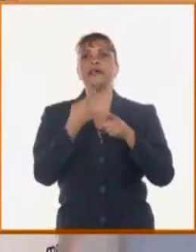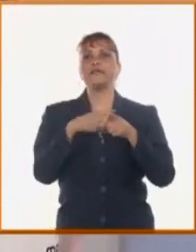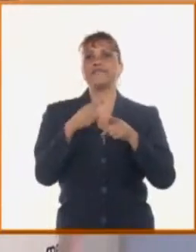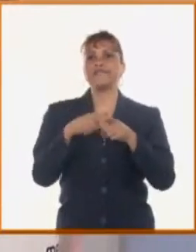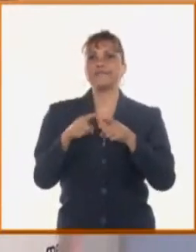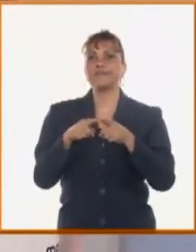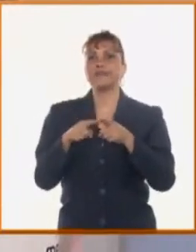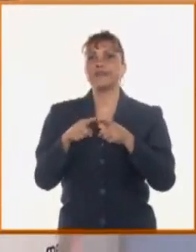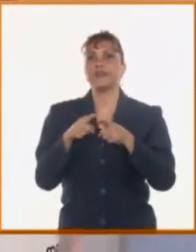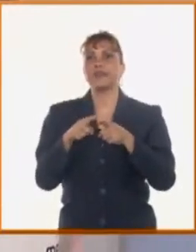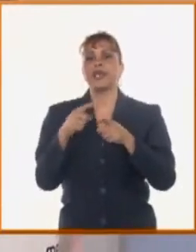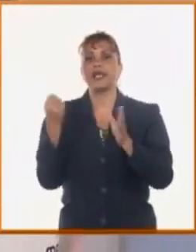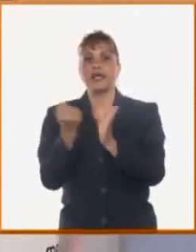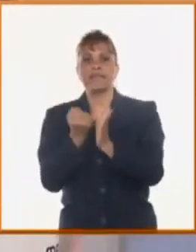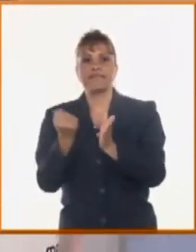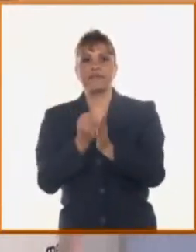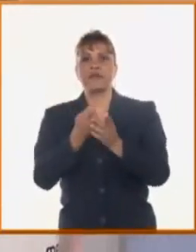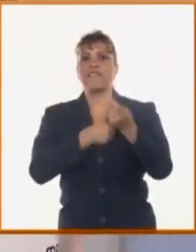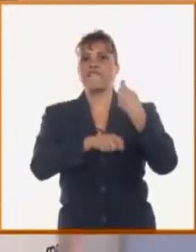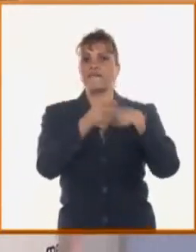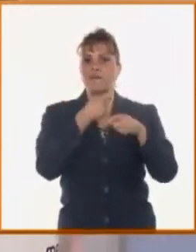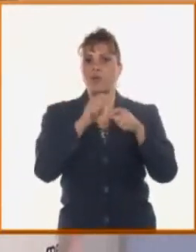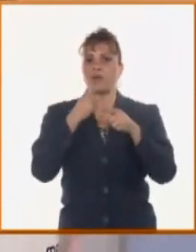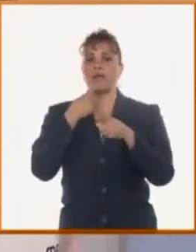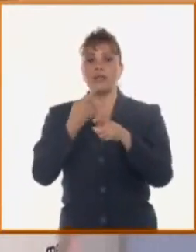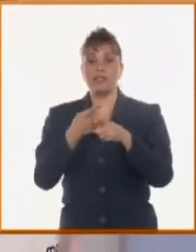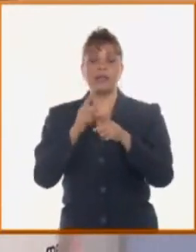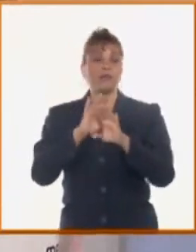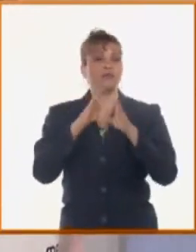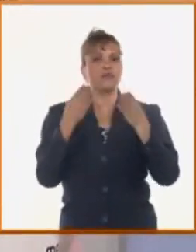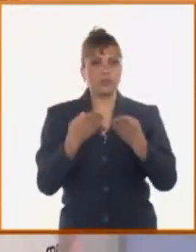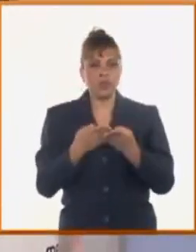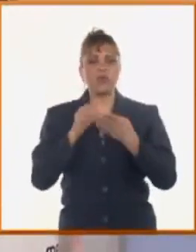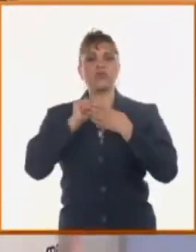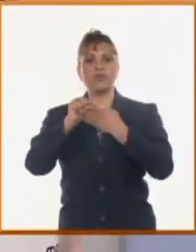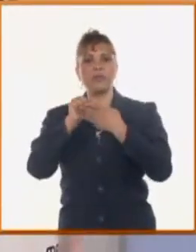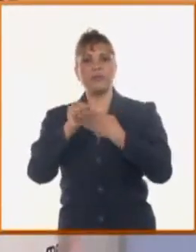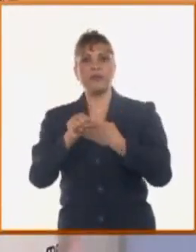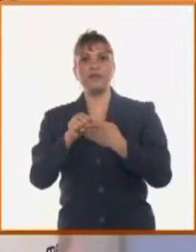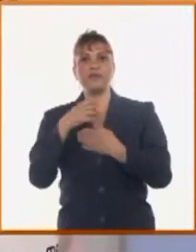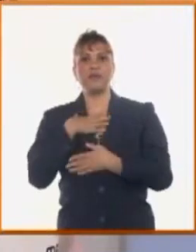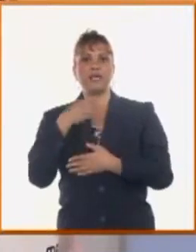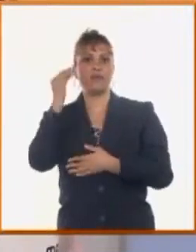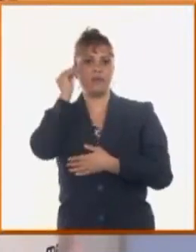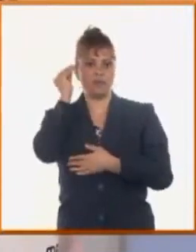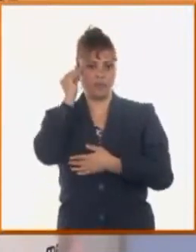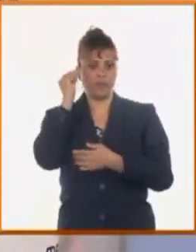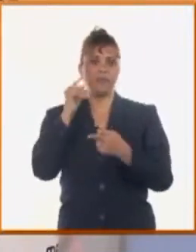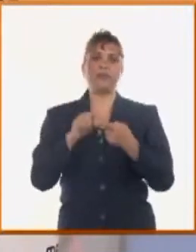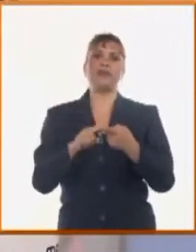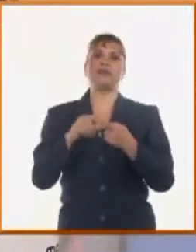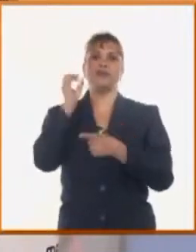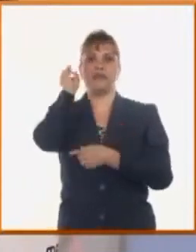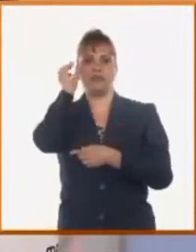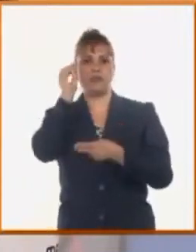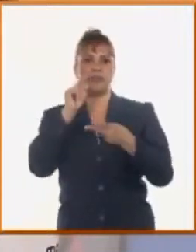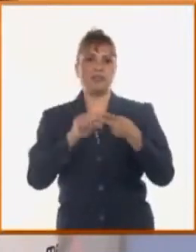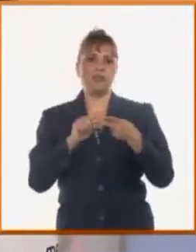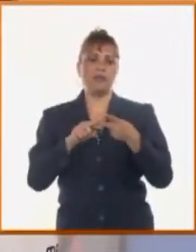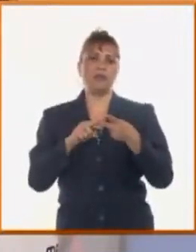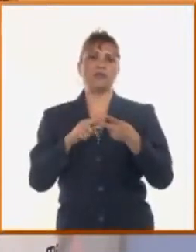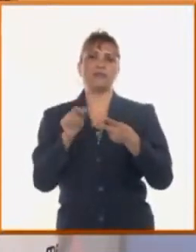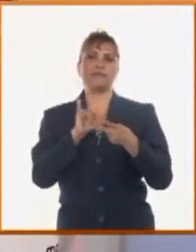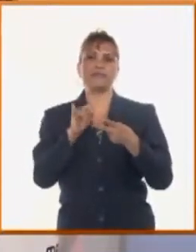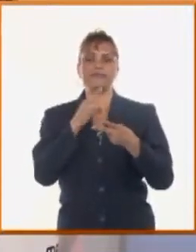en concreción exportable todos estos servicios que gestionan conocimiento, que gestionan innovación, que por lo tanto tienen una